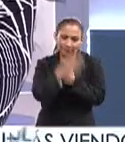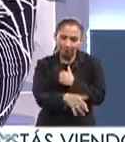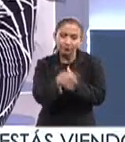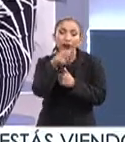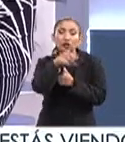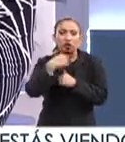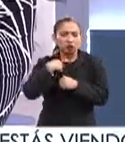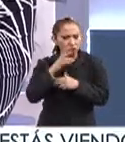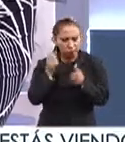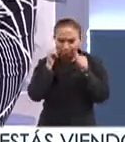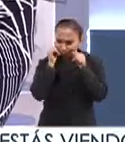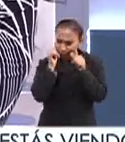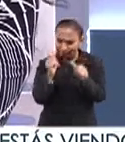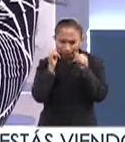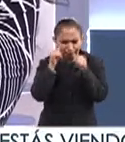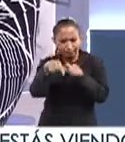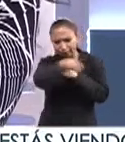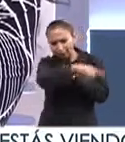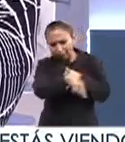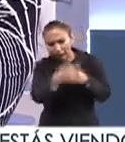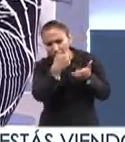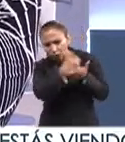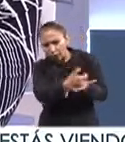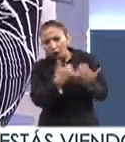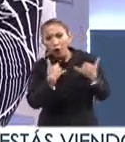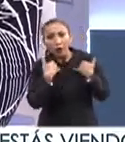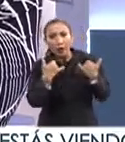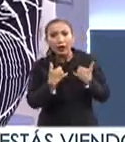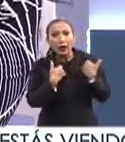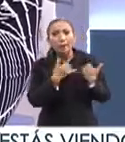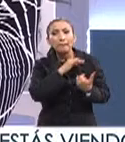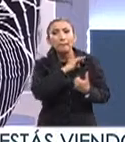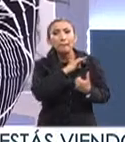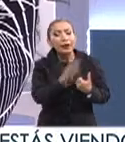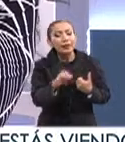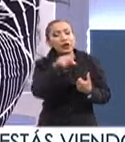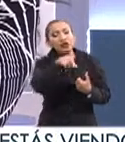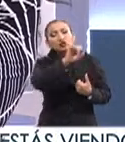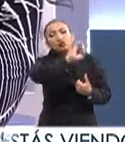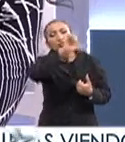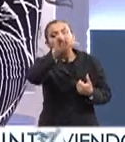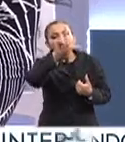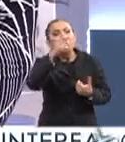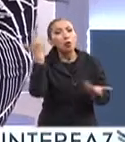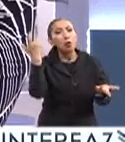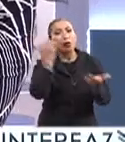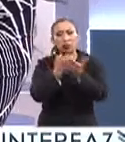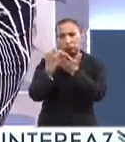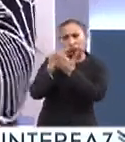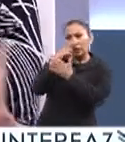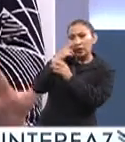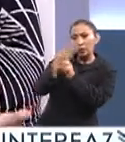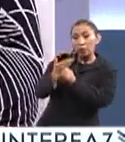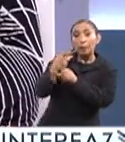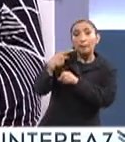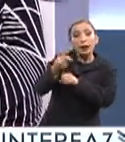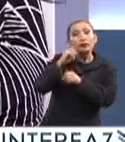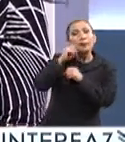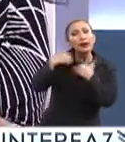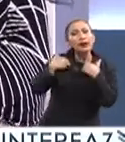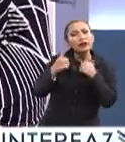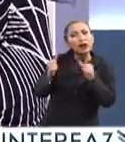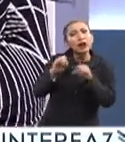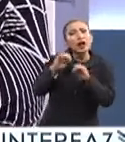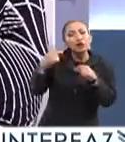estamos comprometidos en favorecer que nuestros jóvenes puedan ser profesionistas críticos, responsables, pero que